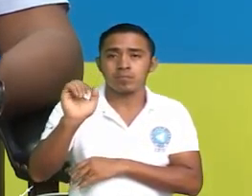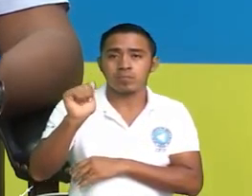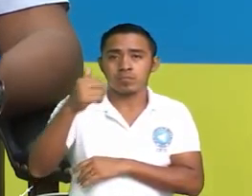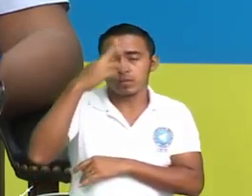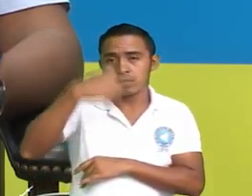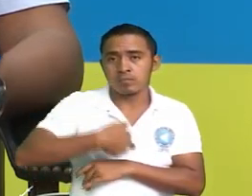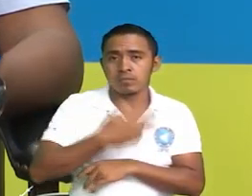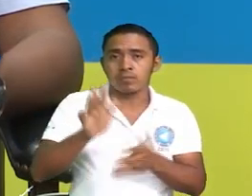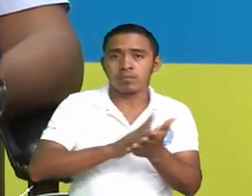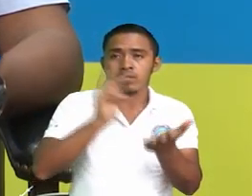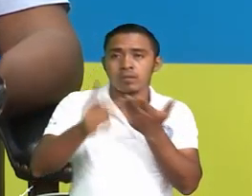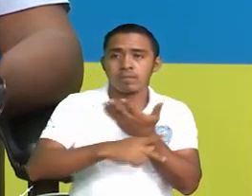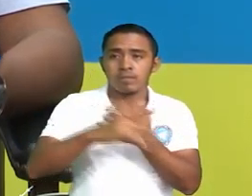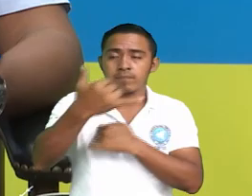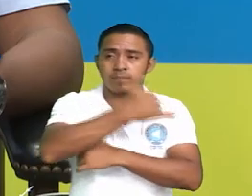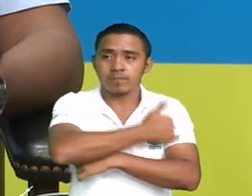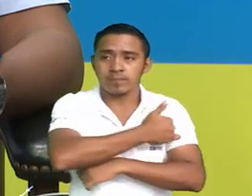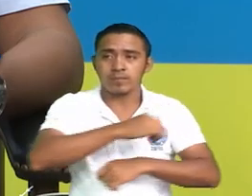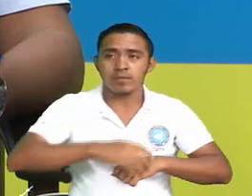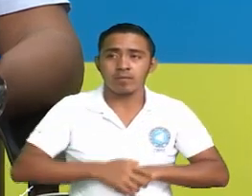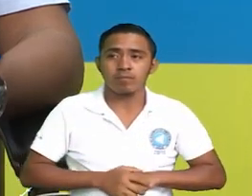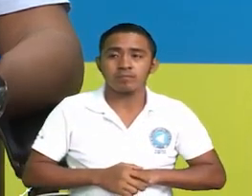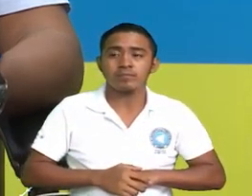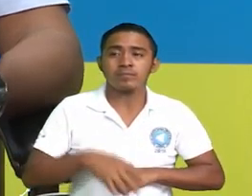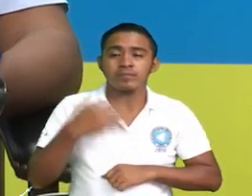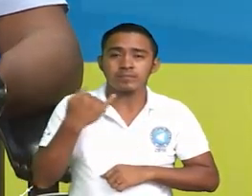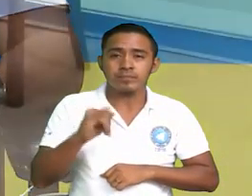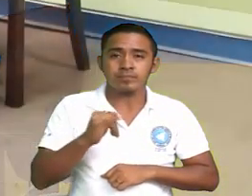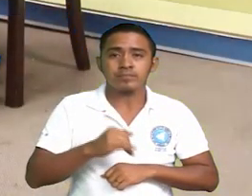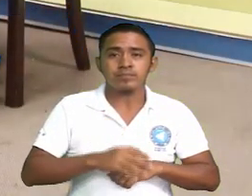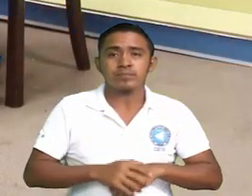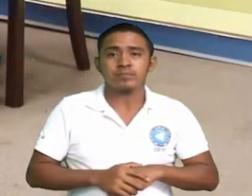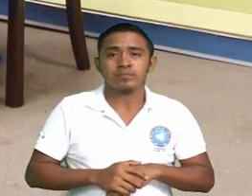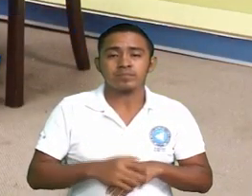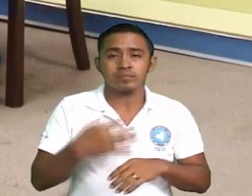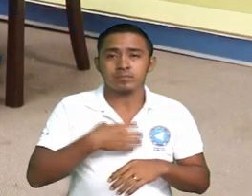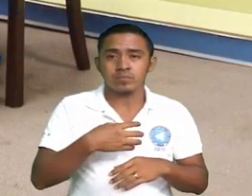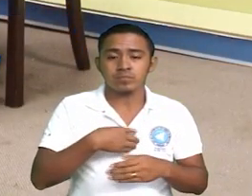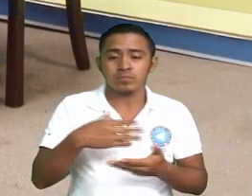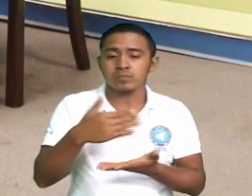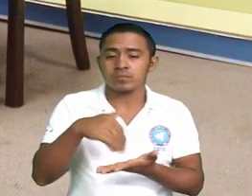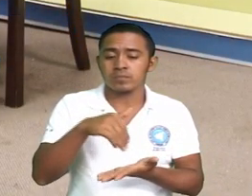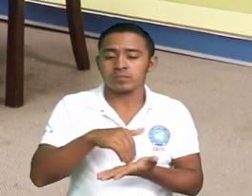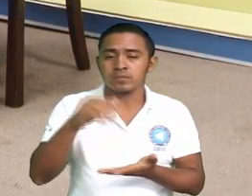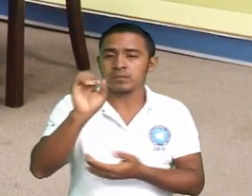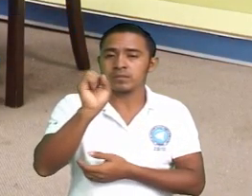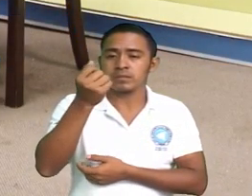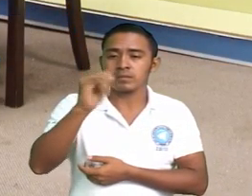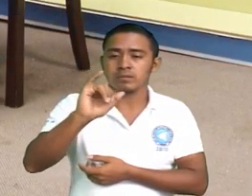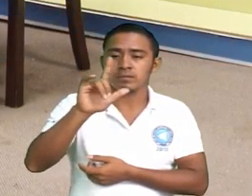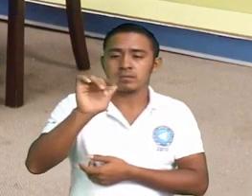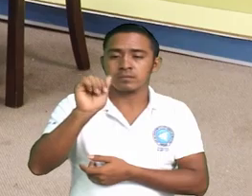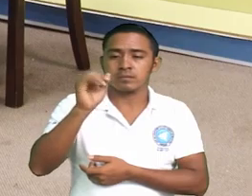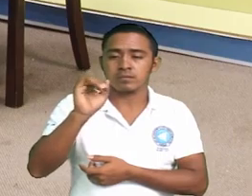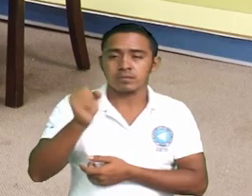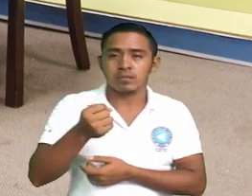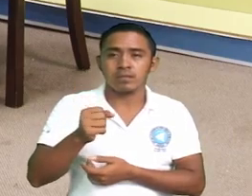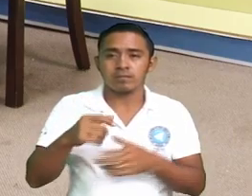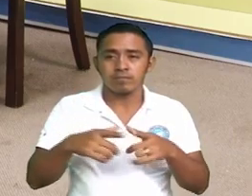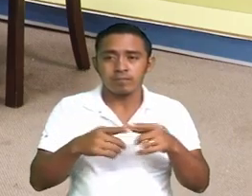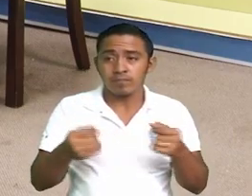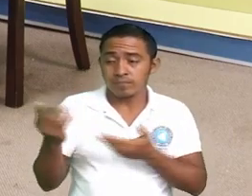de vacunación. Así es. De vacunación del SILAIS Managua. Con ella estaremos hablando de este tema.